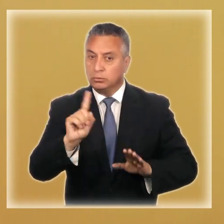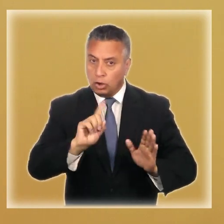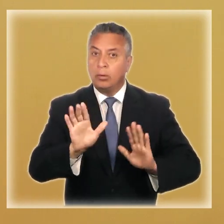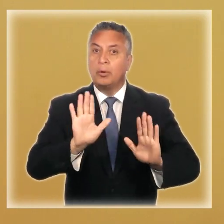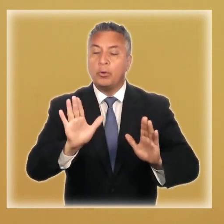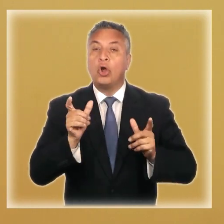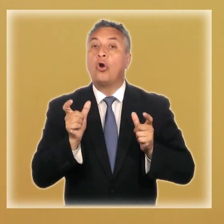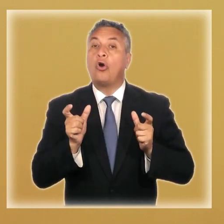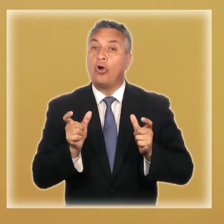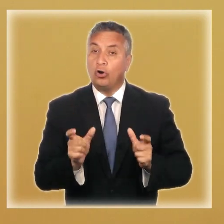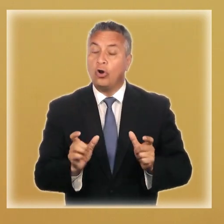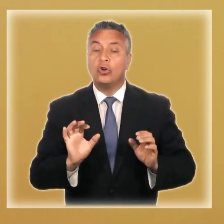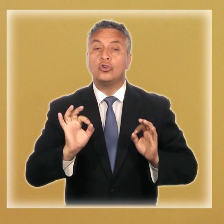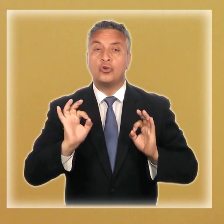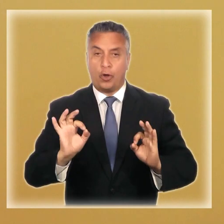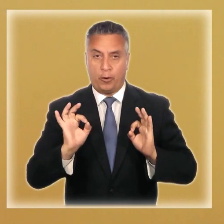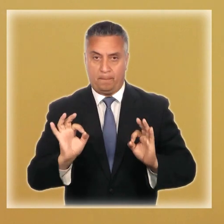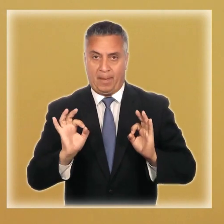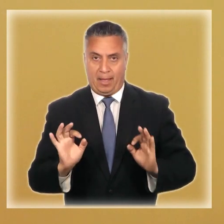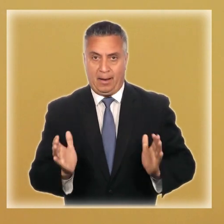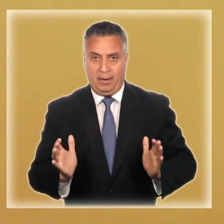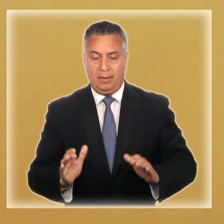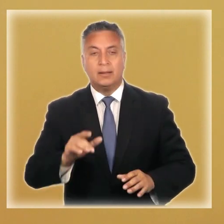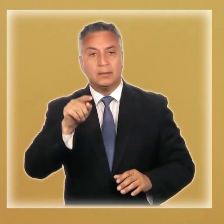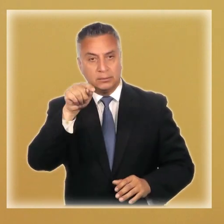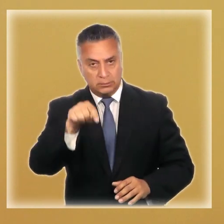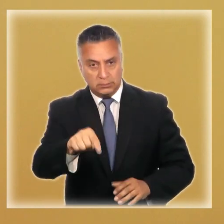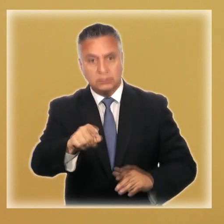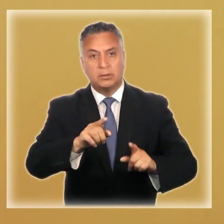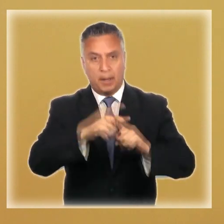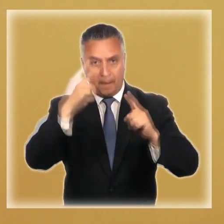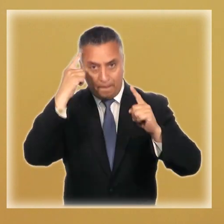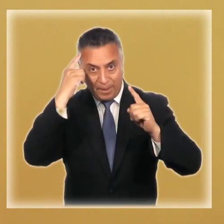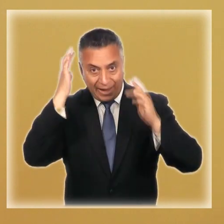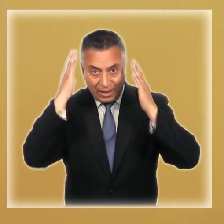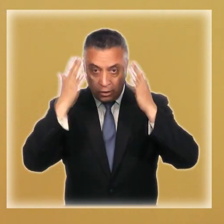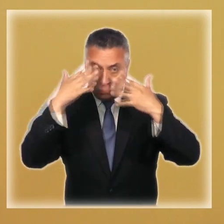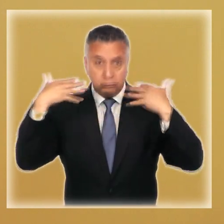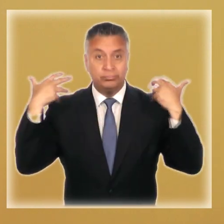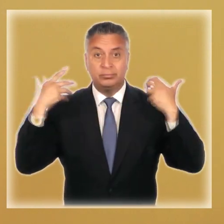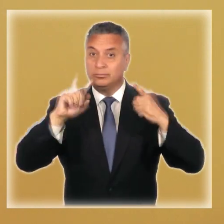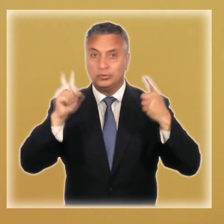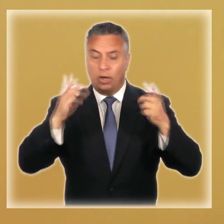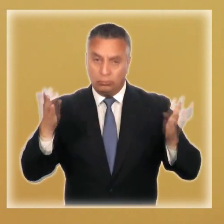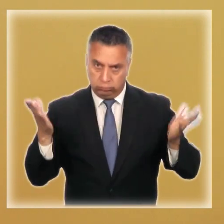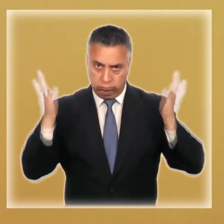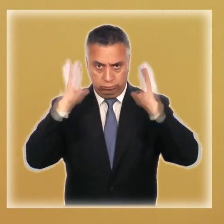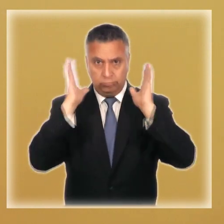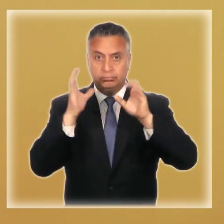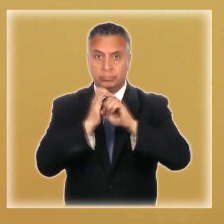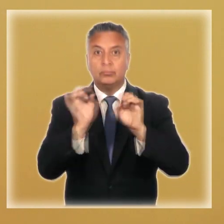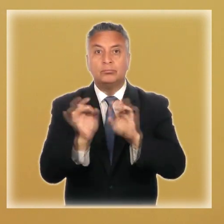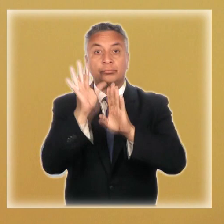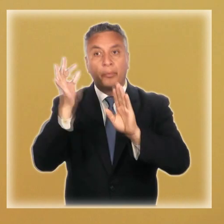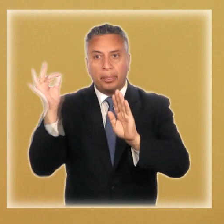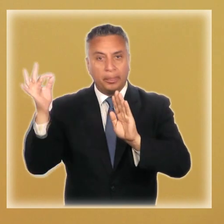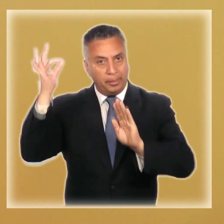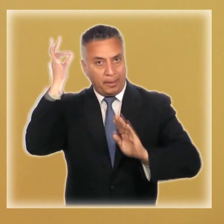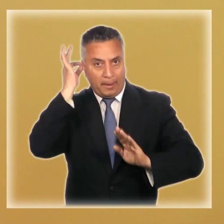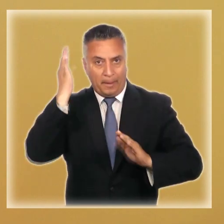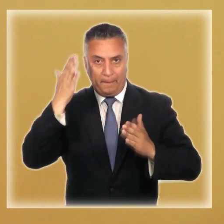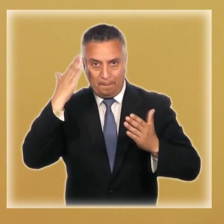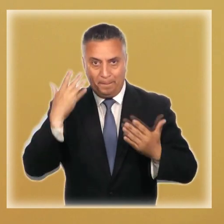pero tenemos que estar controlados, ¿no es cierto? Ojalá llevar el pelo tomado para evitar así portar el virus, ¿no es cierto?, en el